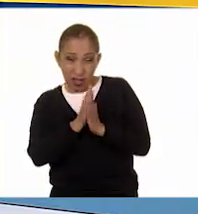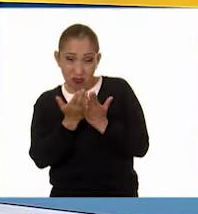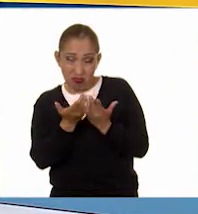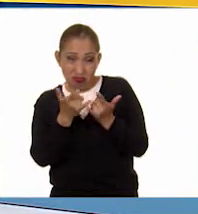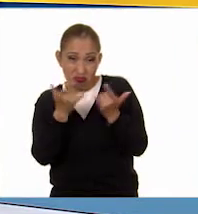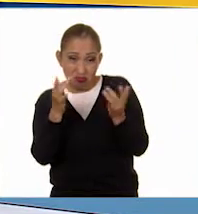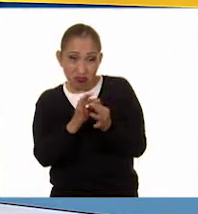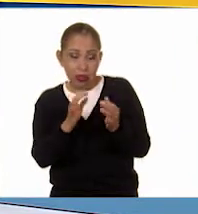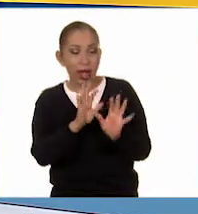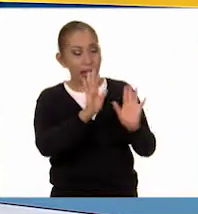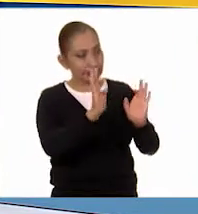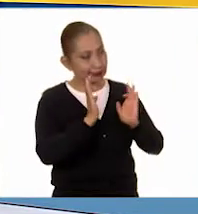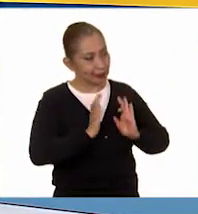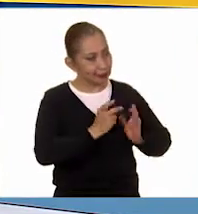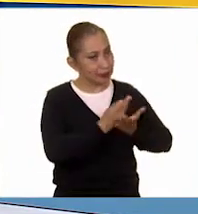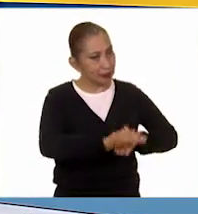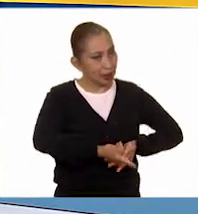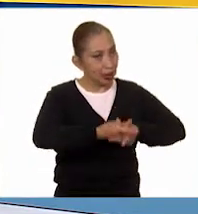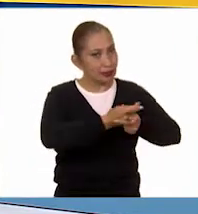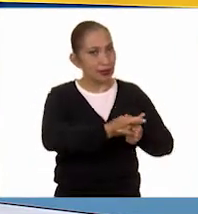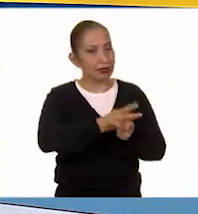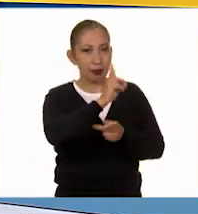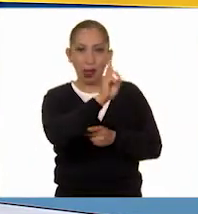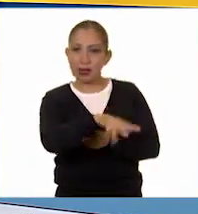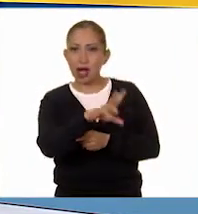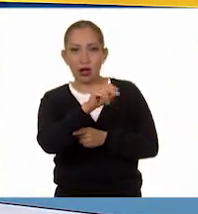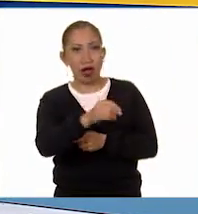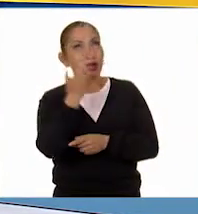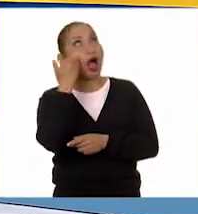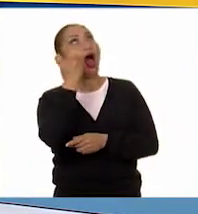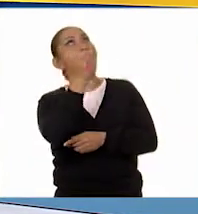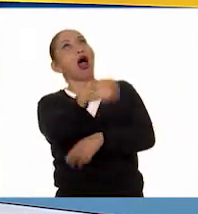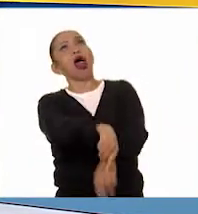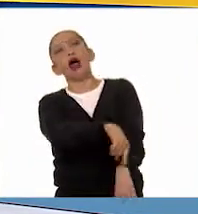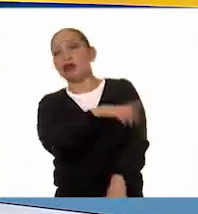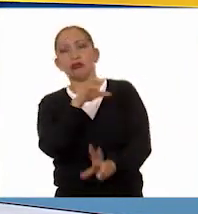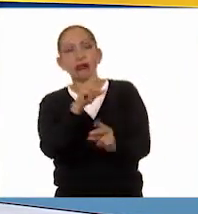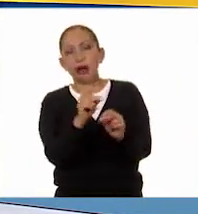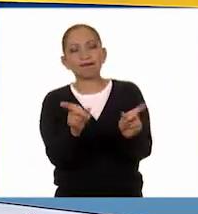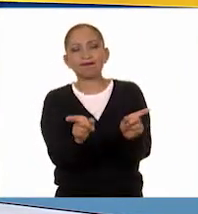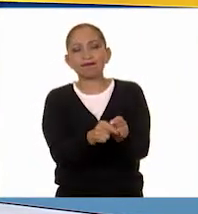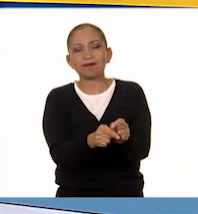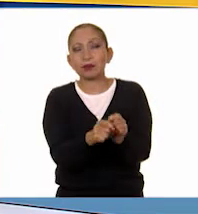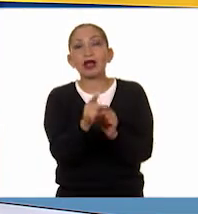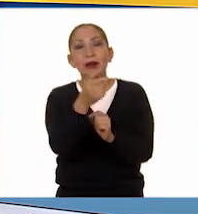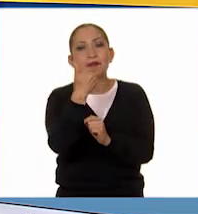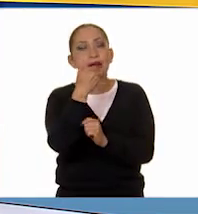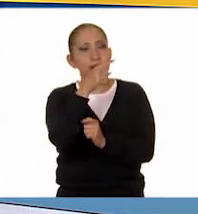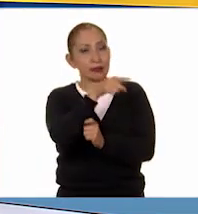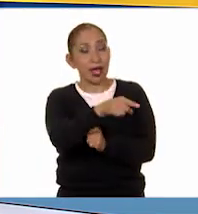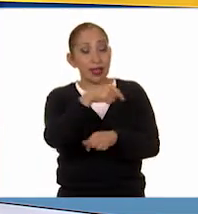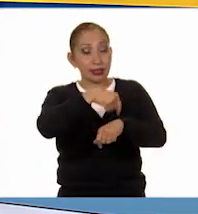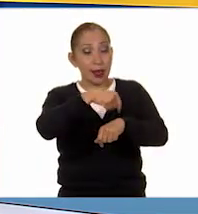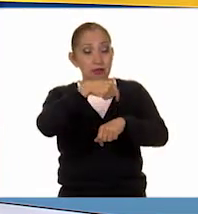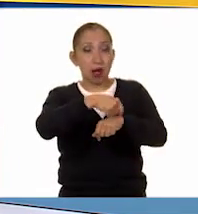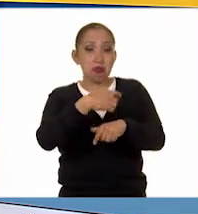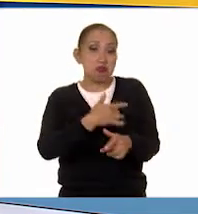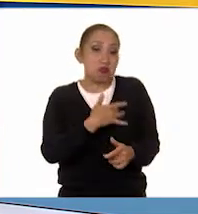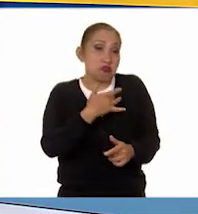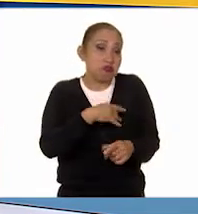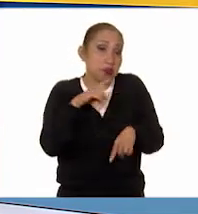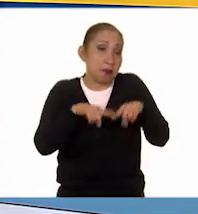María, serenidad y paciencia. De verdad que no va a ser tanto tiempo. Además, ya bien dijiste que el tiempo es